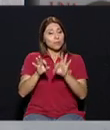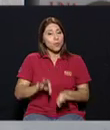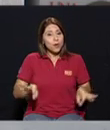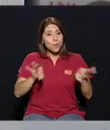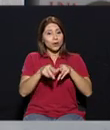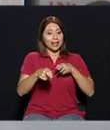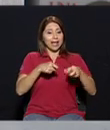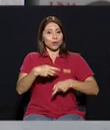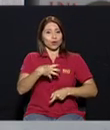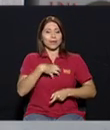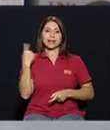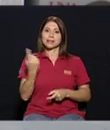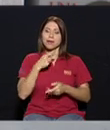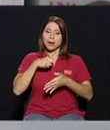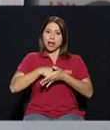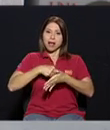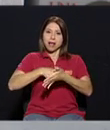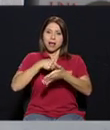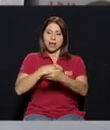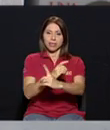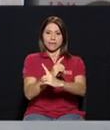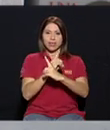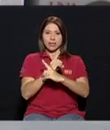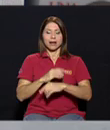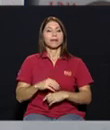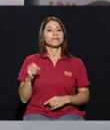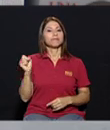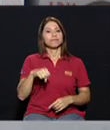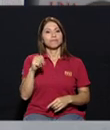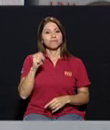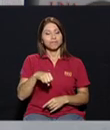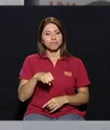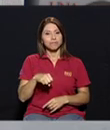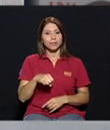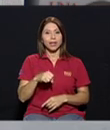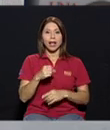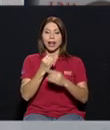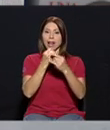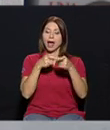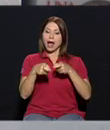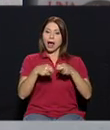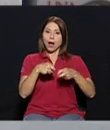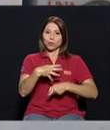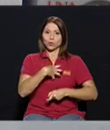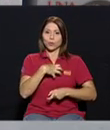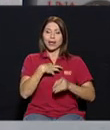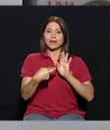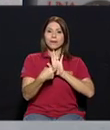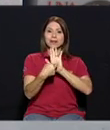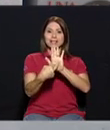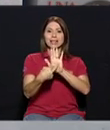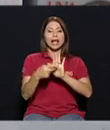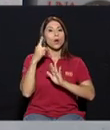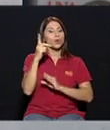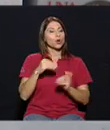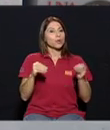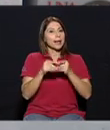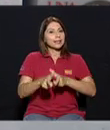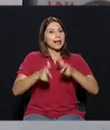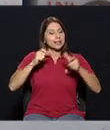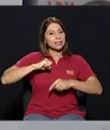están ahí en pie de lucha para defenderla. Sí, definitivamente la autonomía representa uno de los mayores triunfos